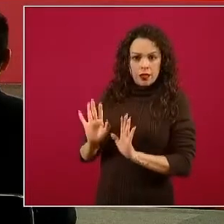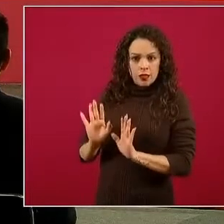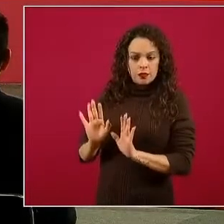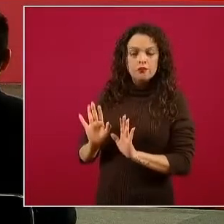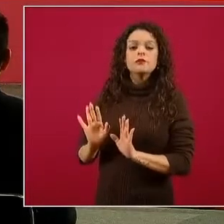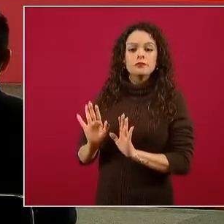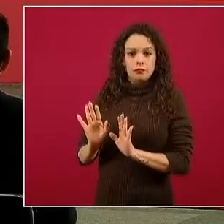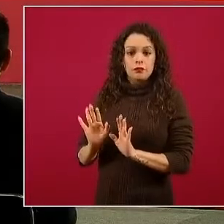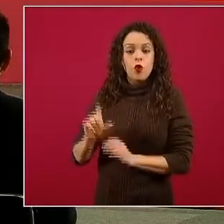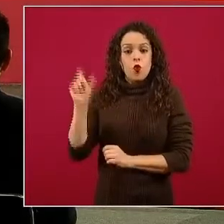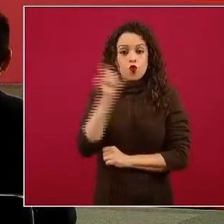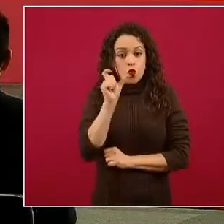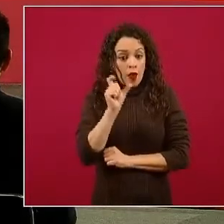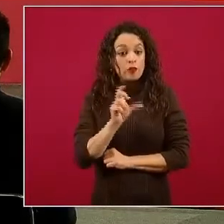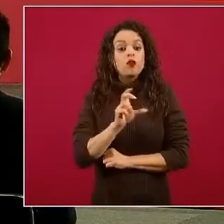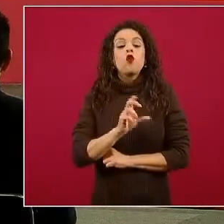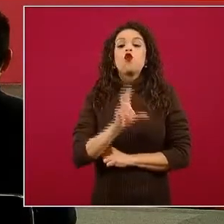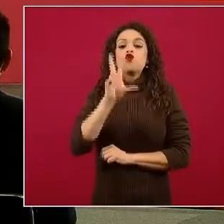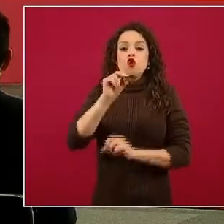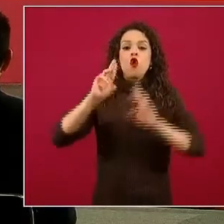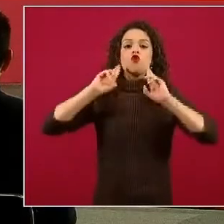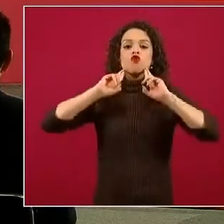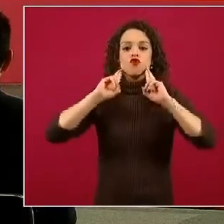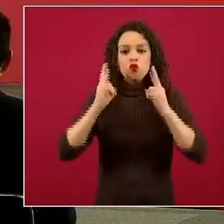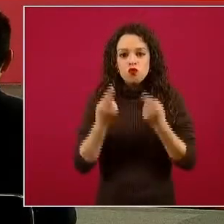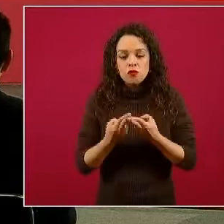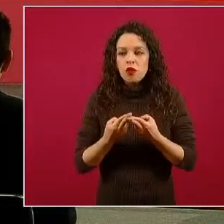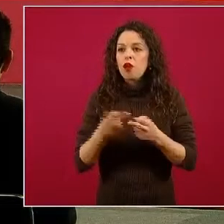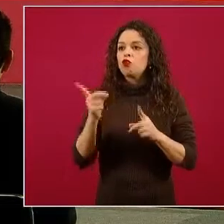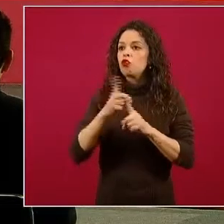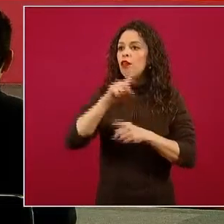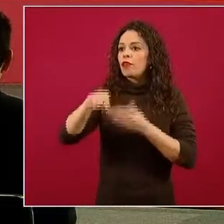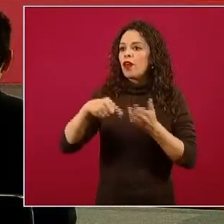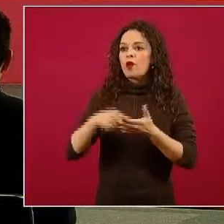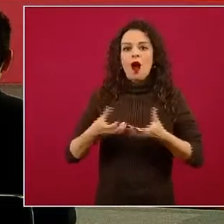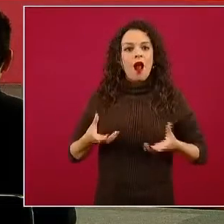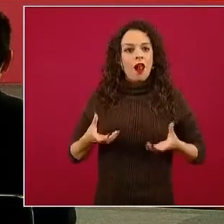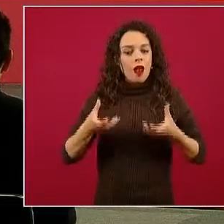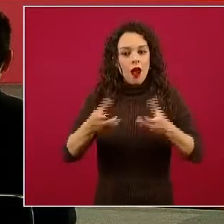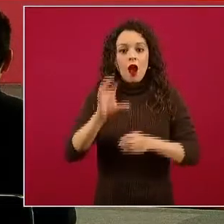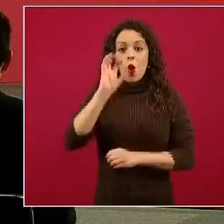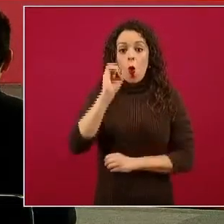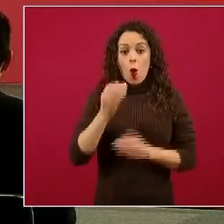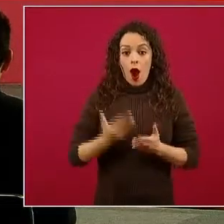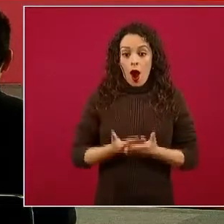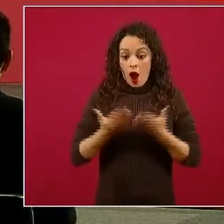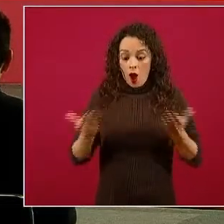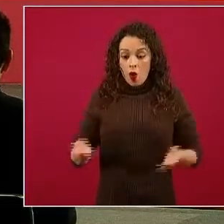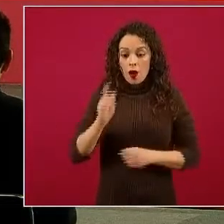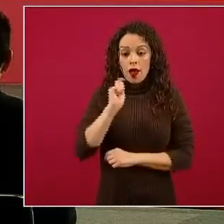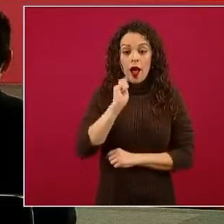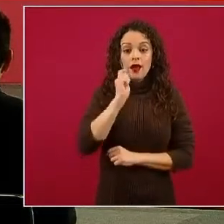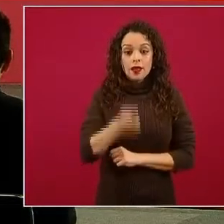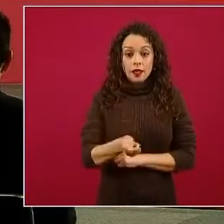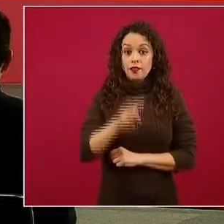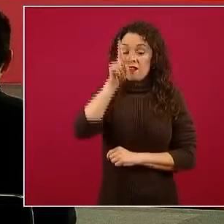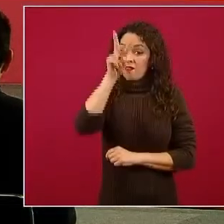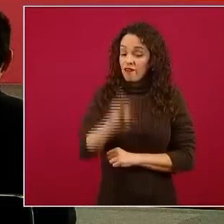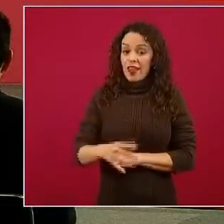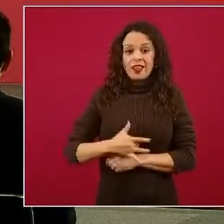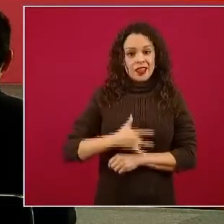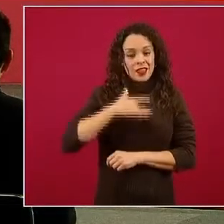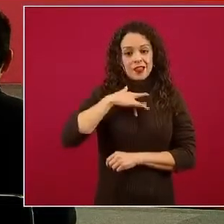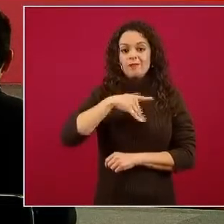cuando cuidamos de no reunirnos en sitios públicos o lo que ahora es un fenómeno de enorme